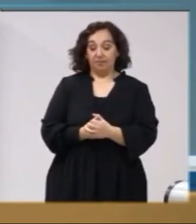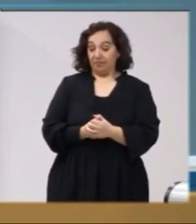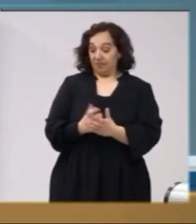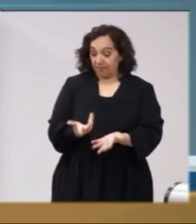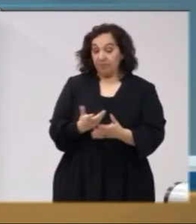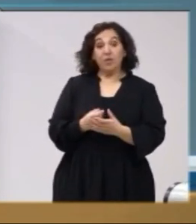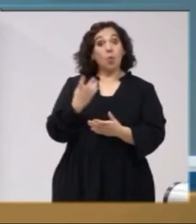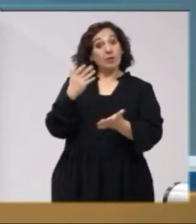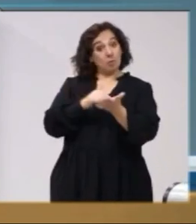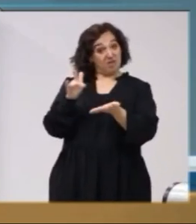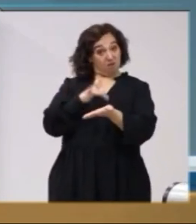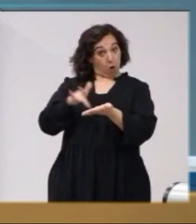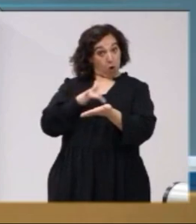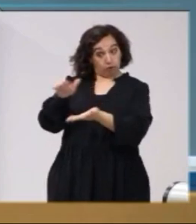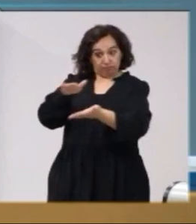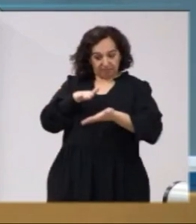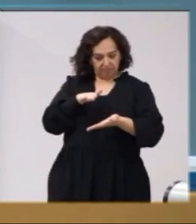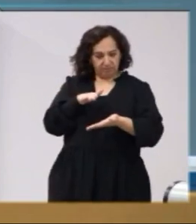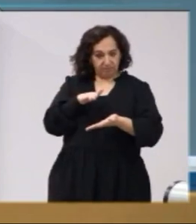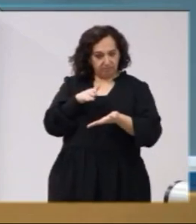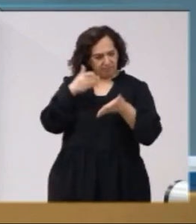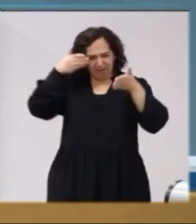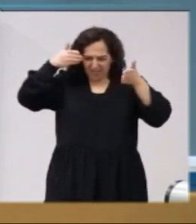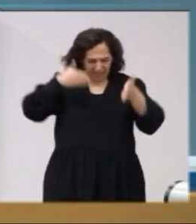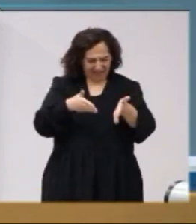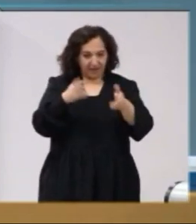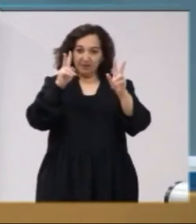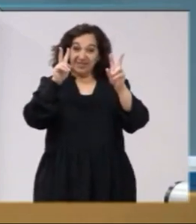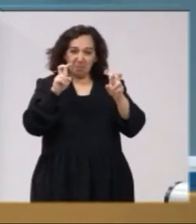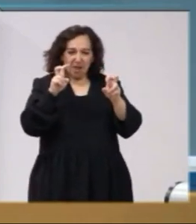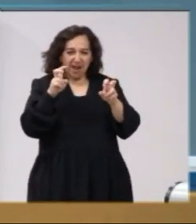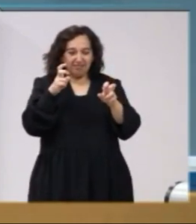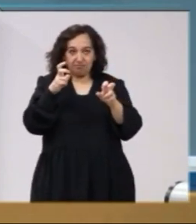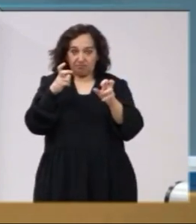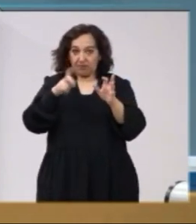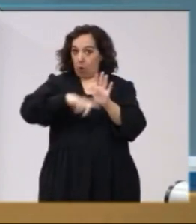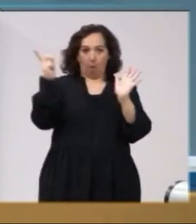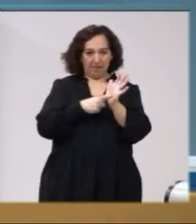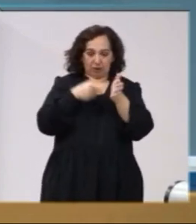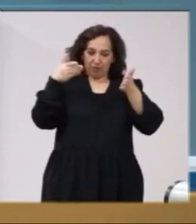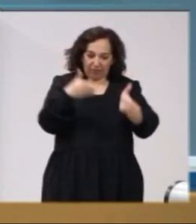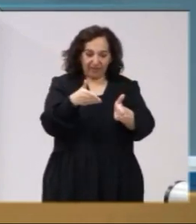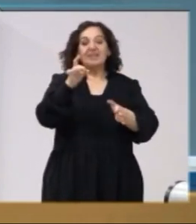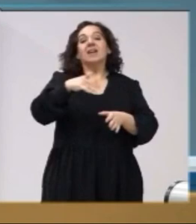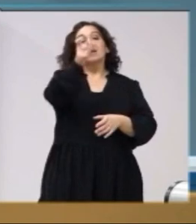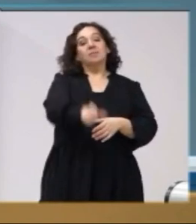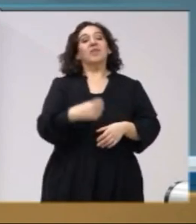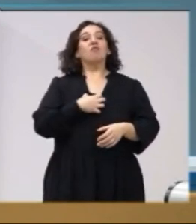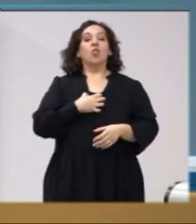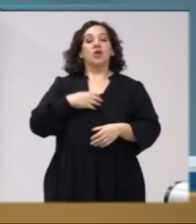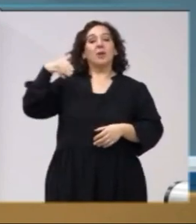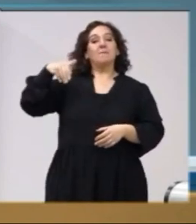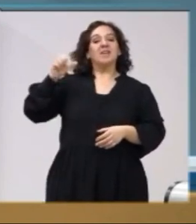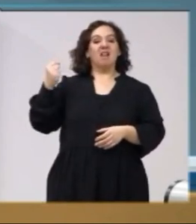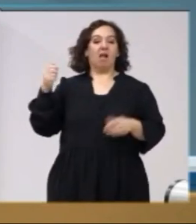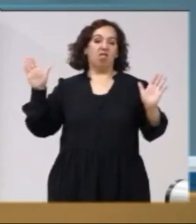4.000 folios están centrados única y exclusivamente en el funcionario Miguel Ángel